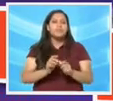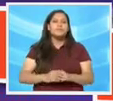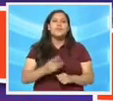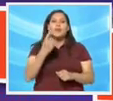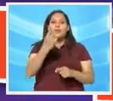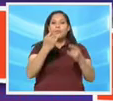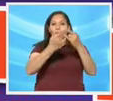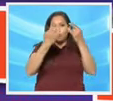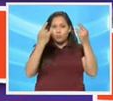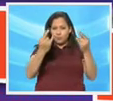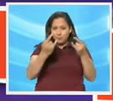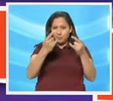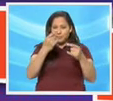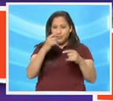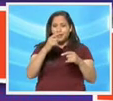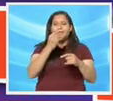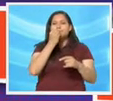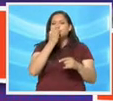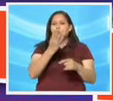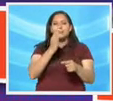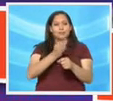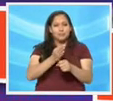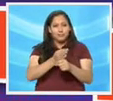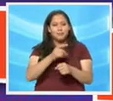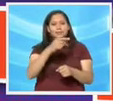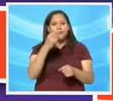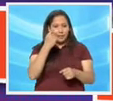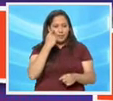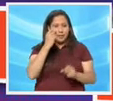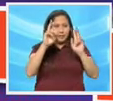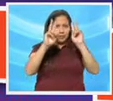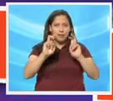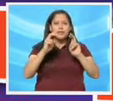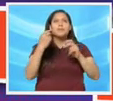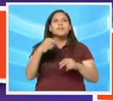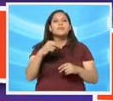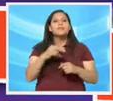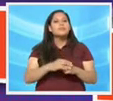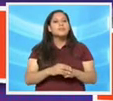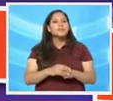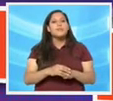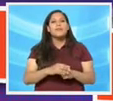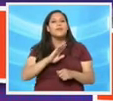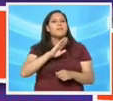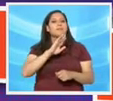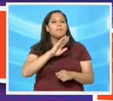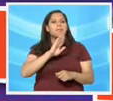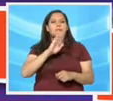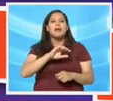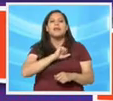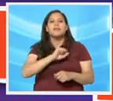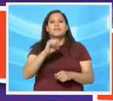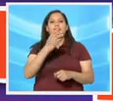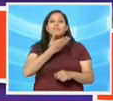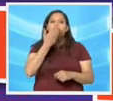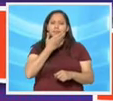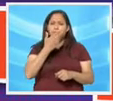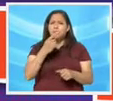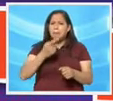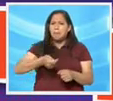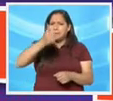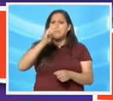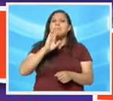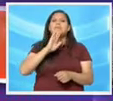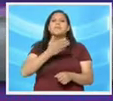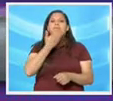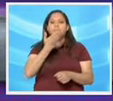libro. cuento, de una crónica divina que se llama, fíjense, se llama Malos Hábitos, Ok. y el primer mal hábito, ¿Sí?